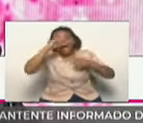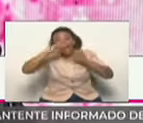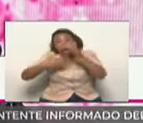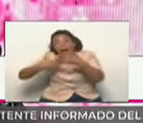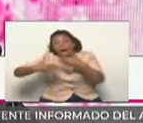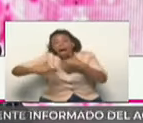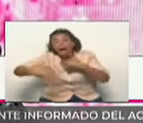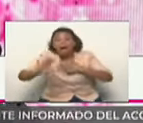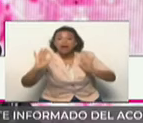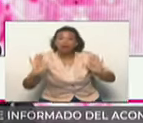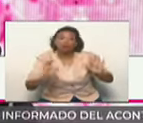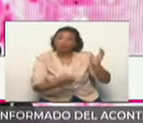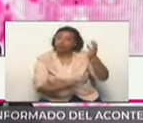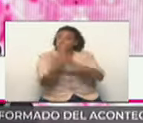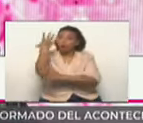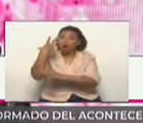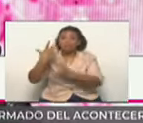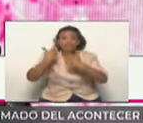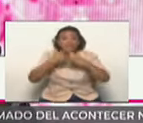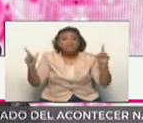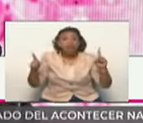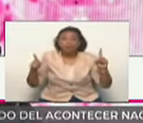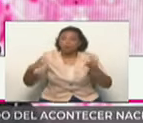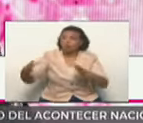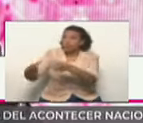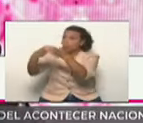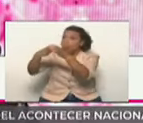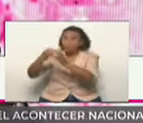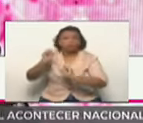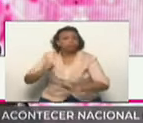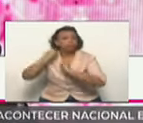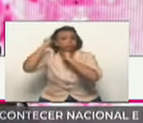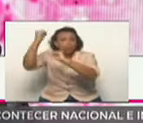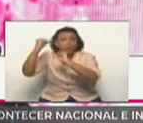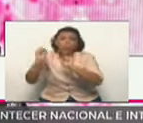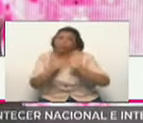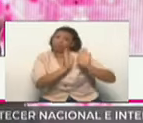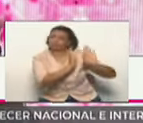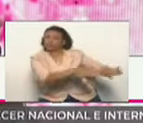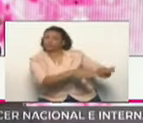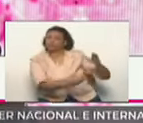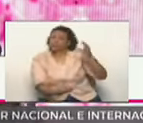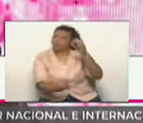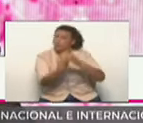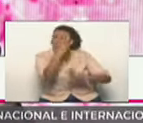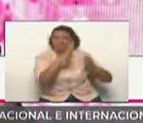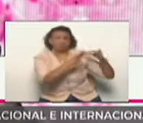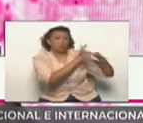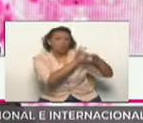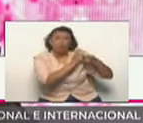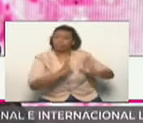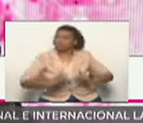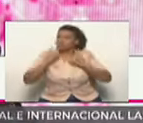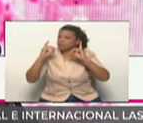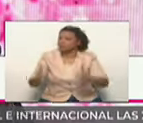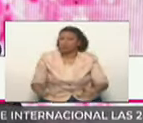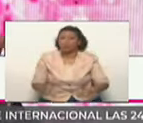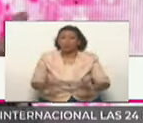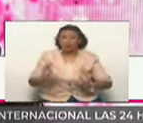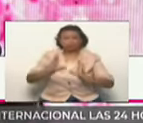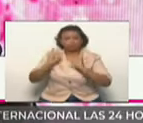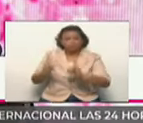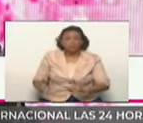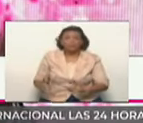años surgieron corrientes de izquierda progresistas y nacionalistas que tomaron el poder.